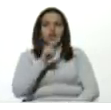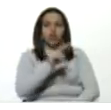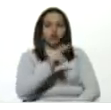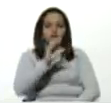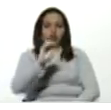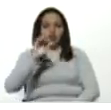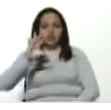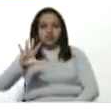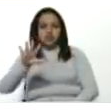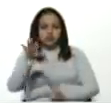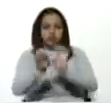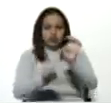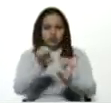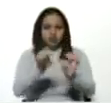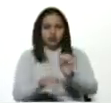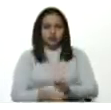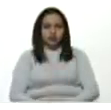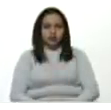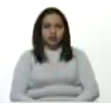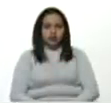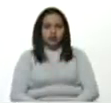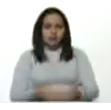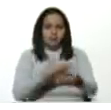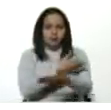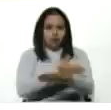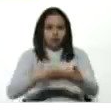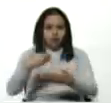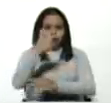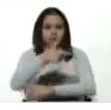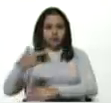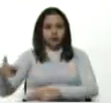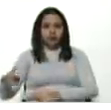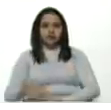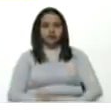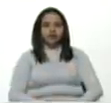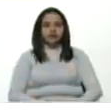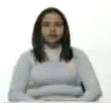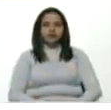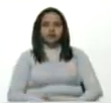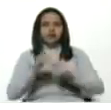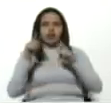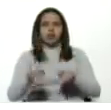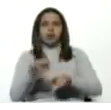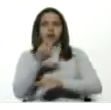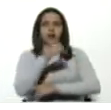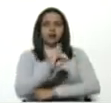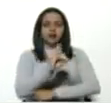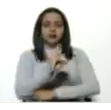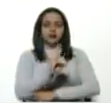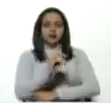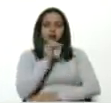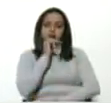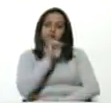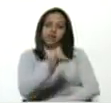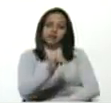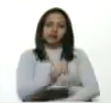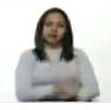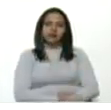39.205 pruebas por millón de habitantes. Por otro lado, también debemos informar que